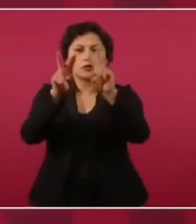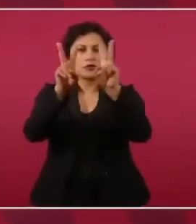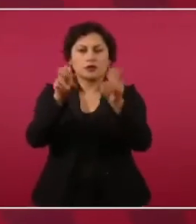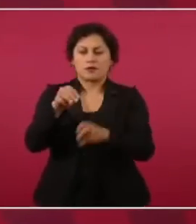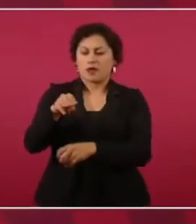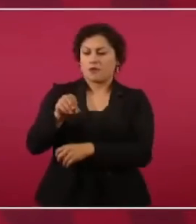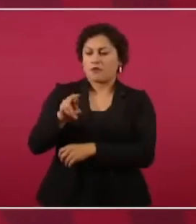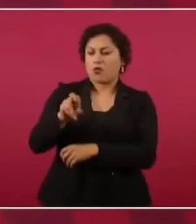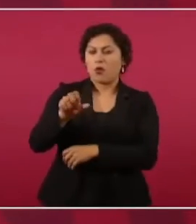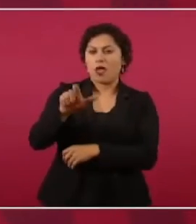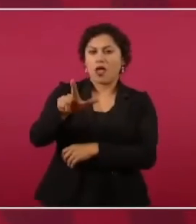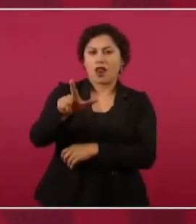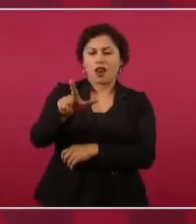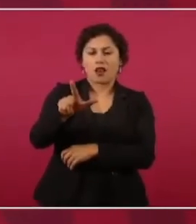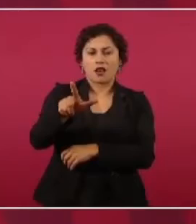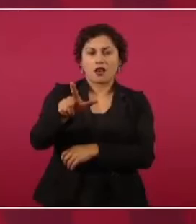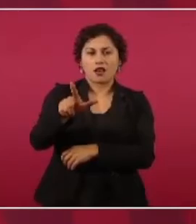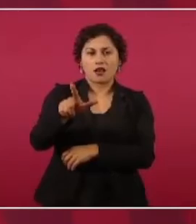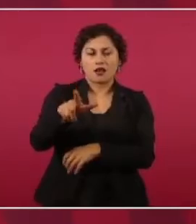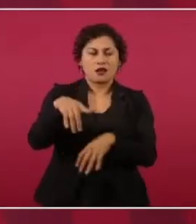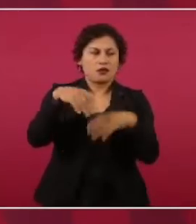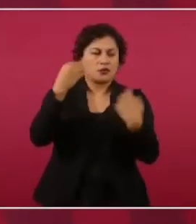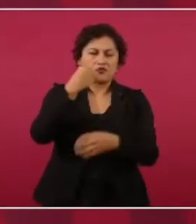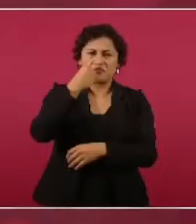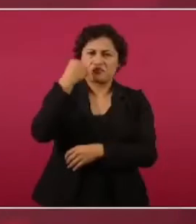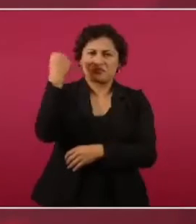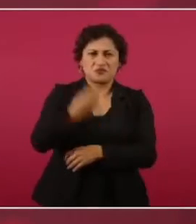que es espléndido.